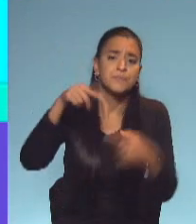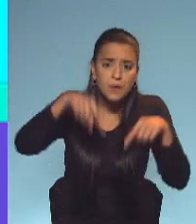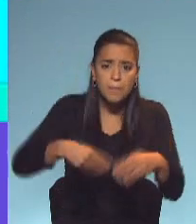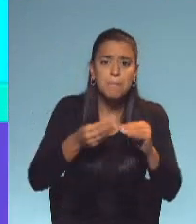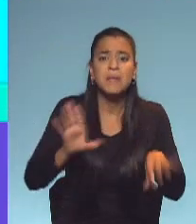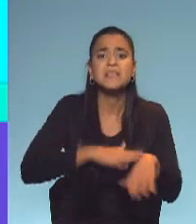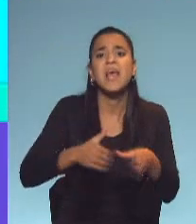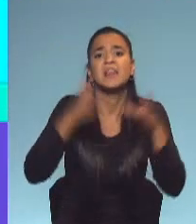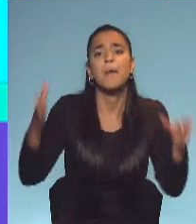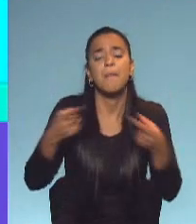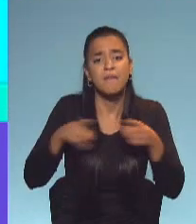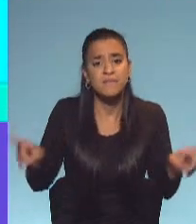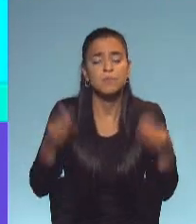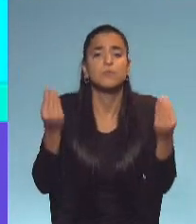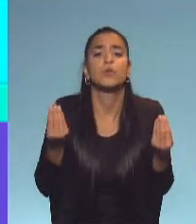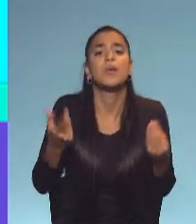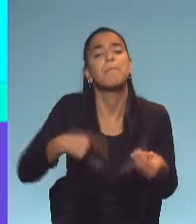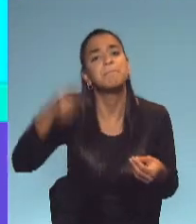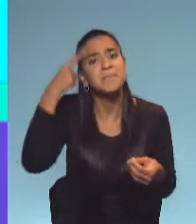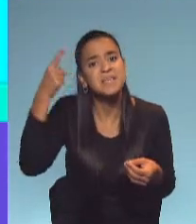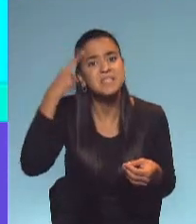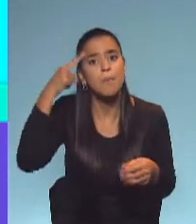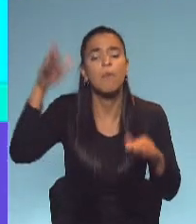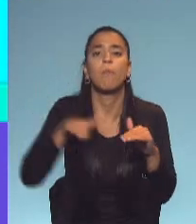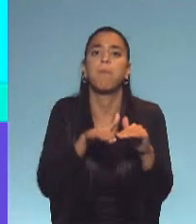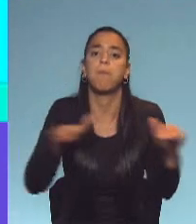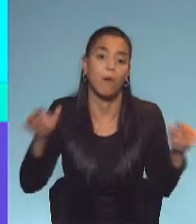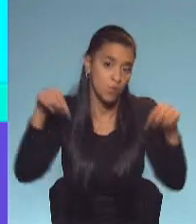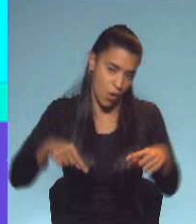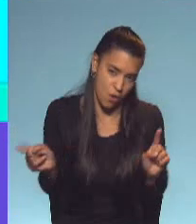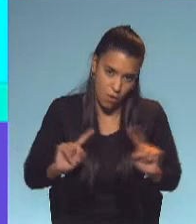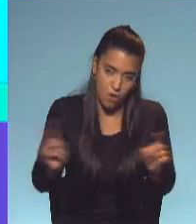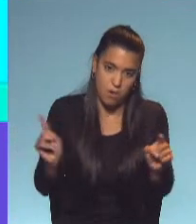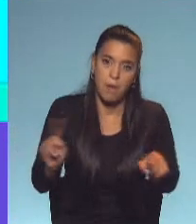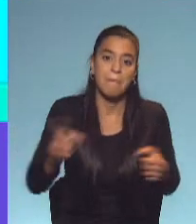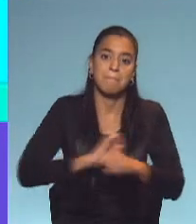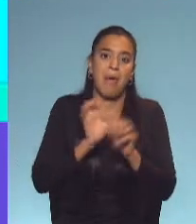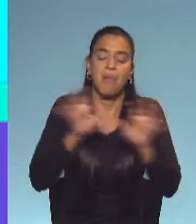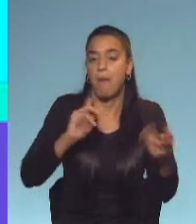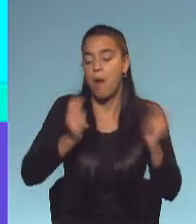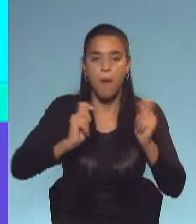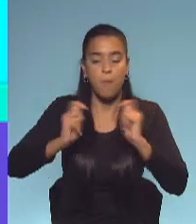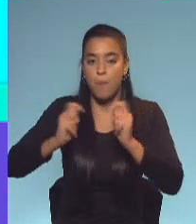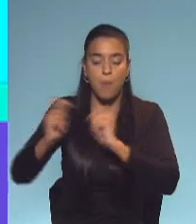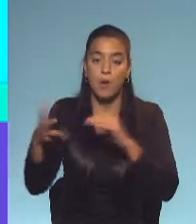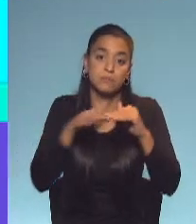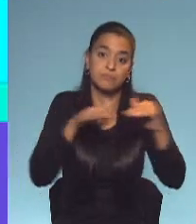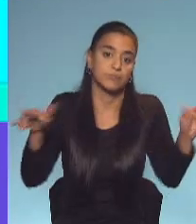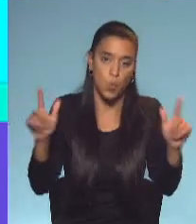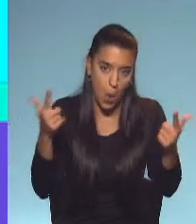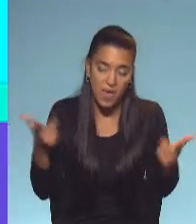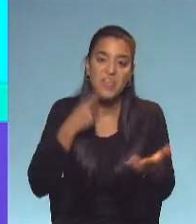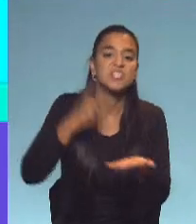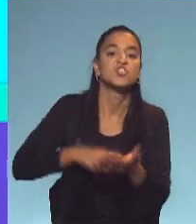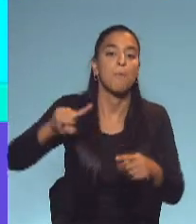otra etapa, porque si no siempre pensamos que esto es estático. Si hay algo que no es estático, es la pandemia. Si hay algo que no es estático, son las